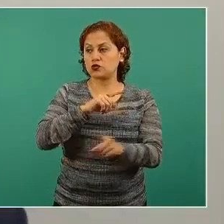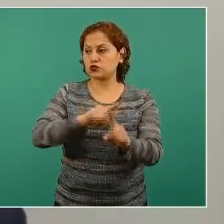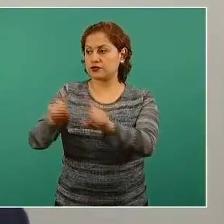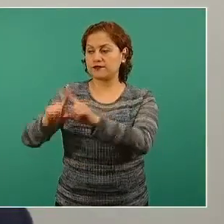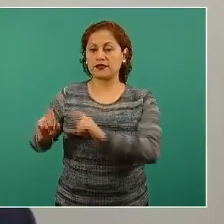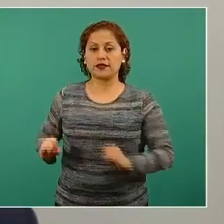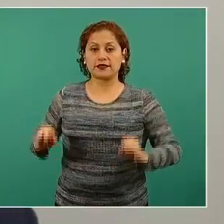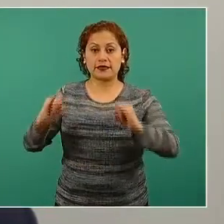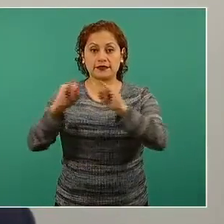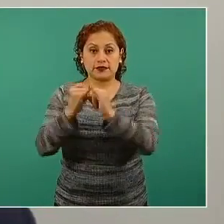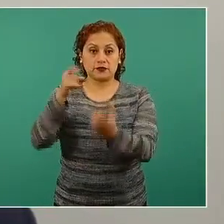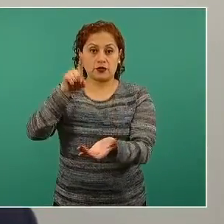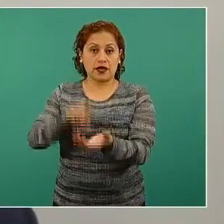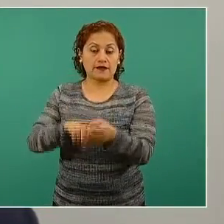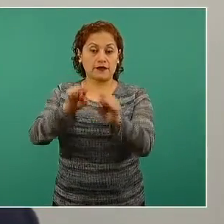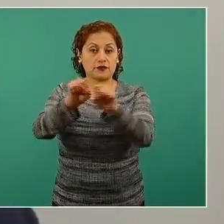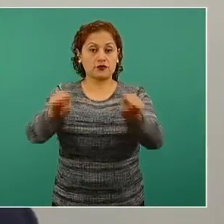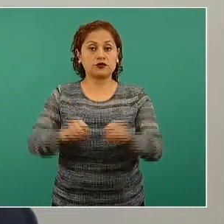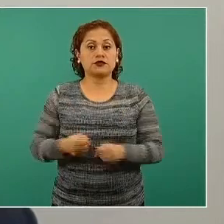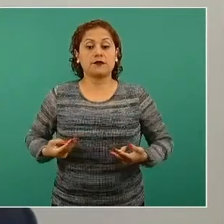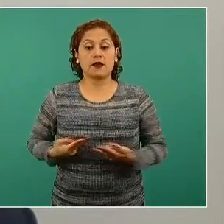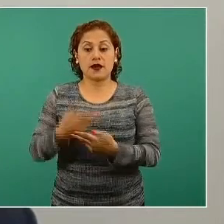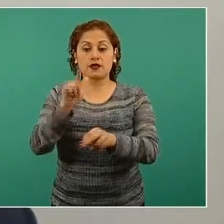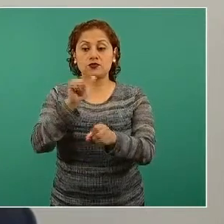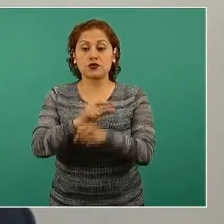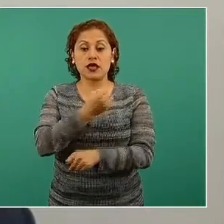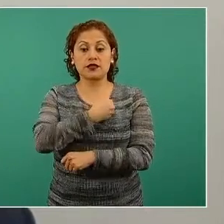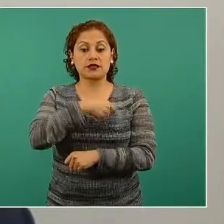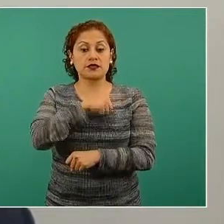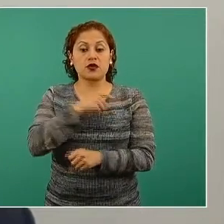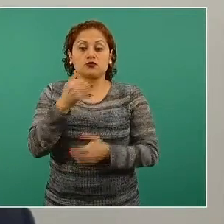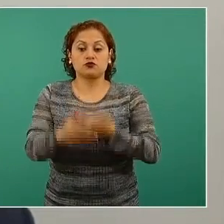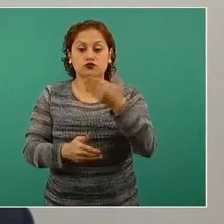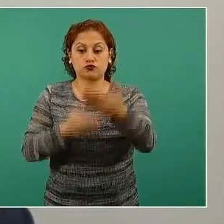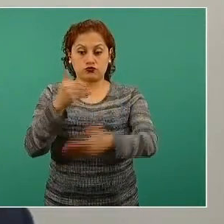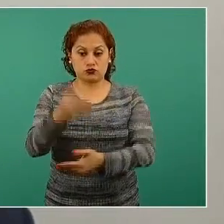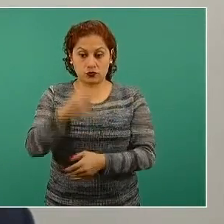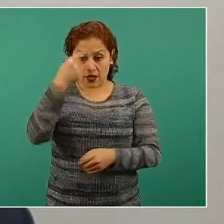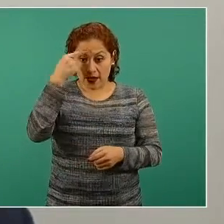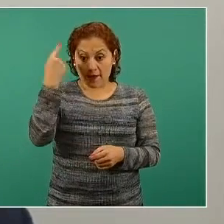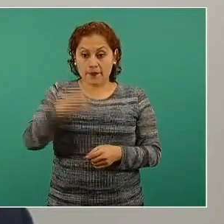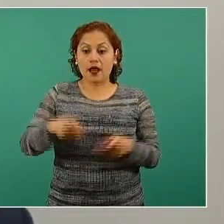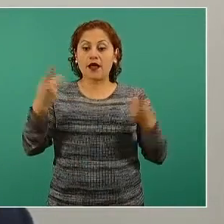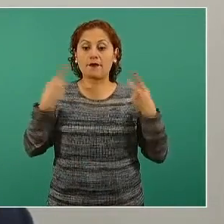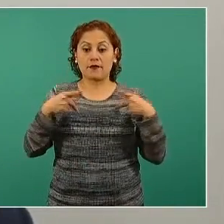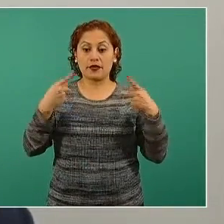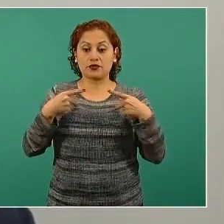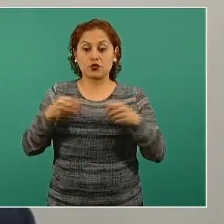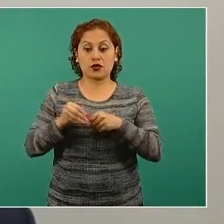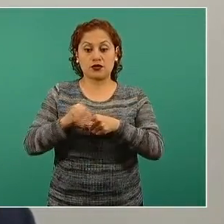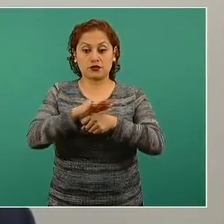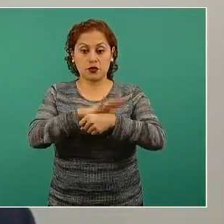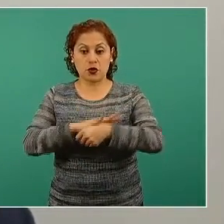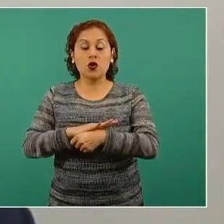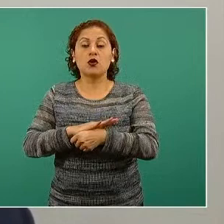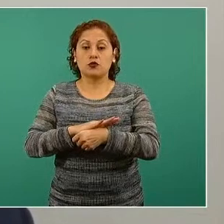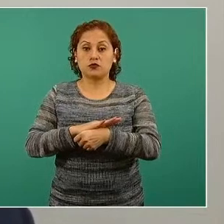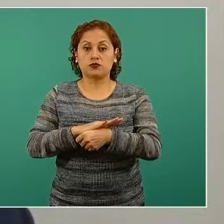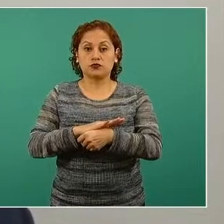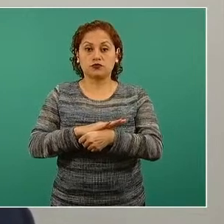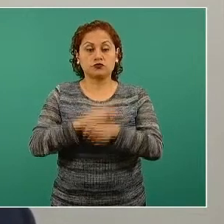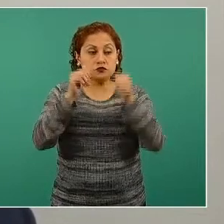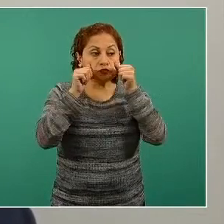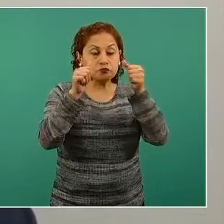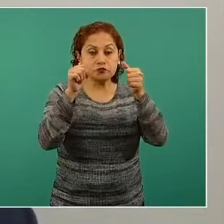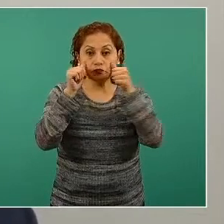instituciones que conforman el Sistema Nacional de Salud, para que la atención médica a las personas con COVID-19 siempre sea una prioridad.